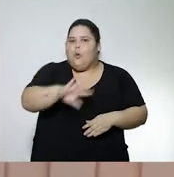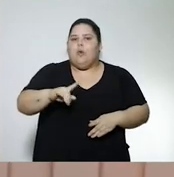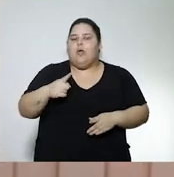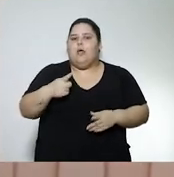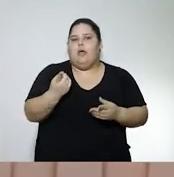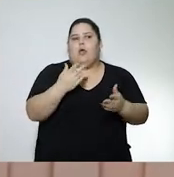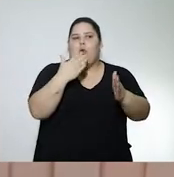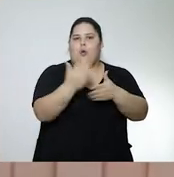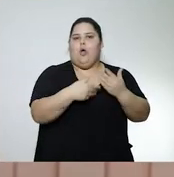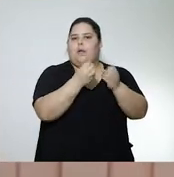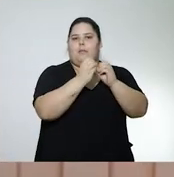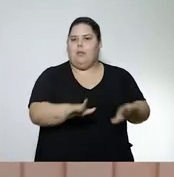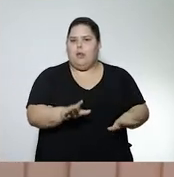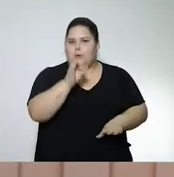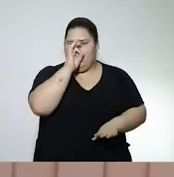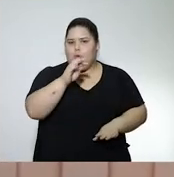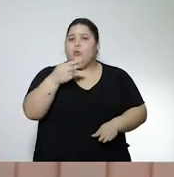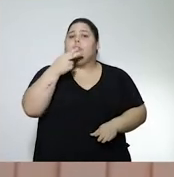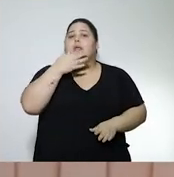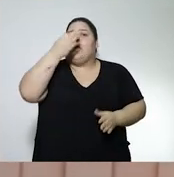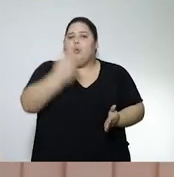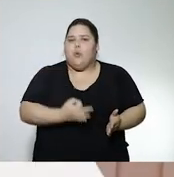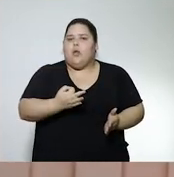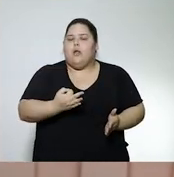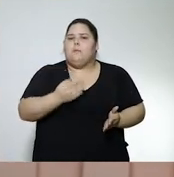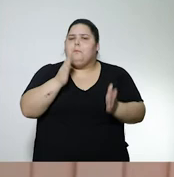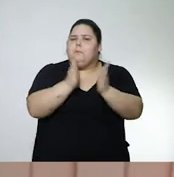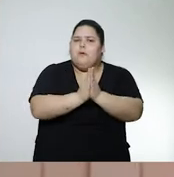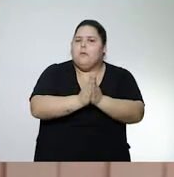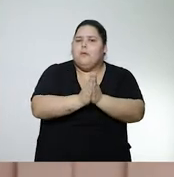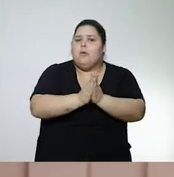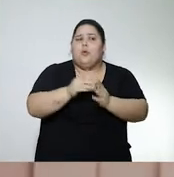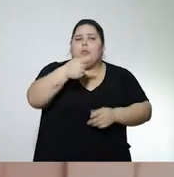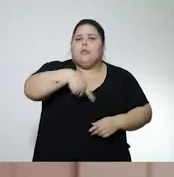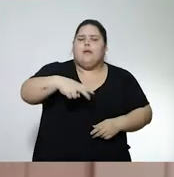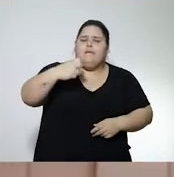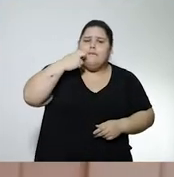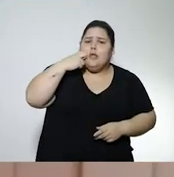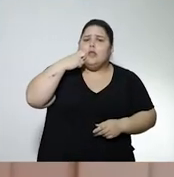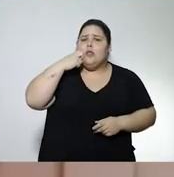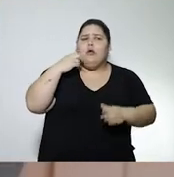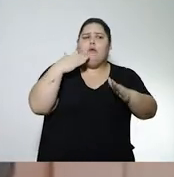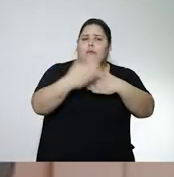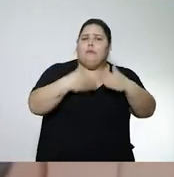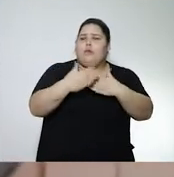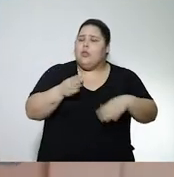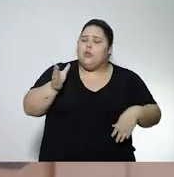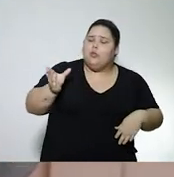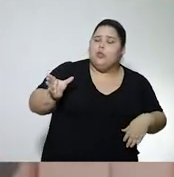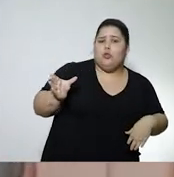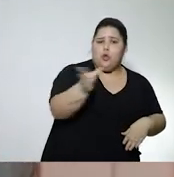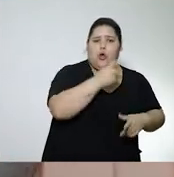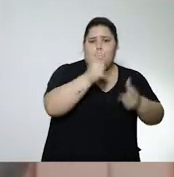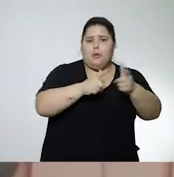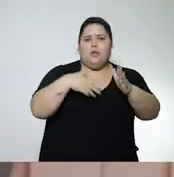Nunca deberíamos dejar de jugar. Prométanmelo, por favor, aún cuando sean viejitos, todas